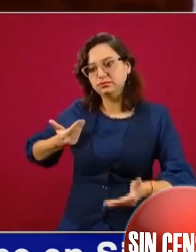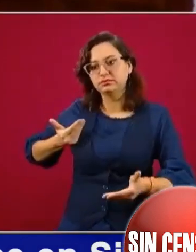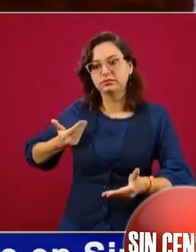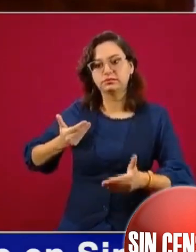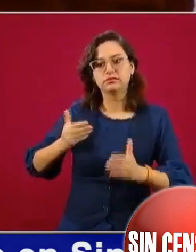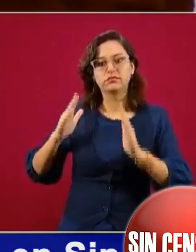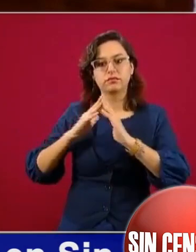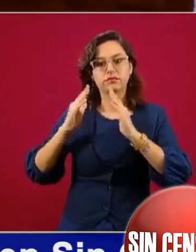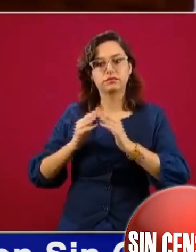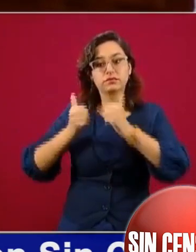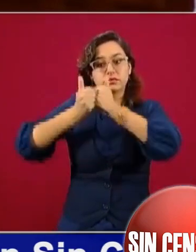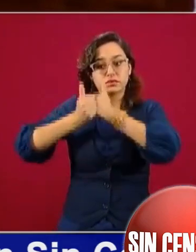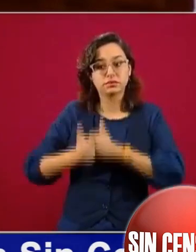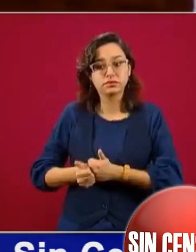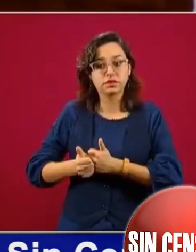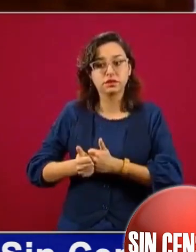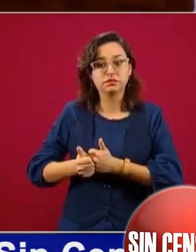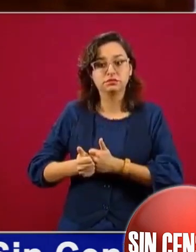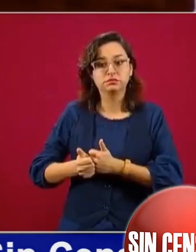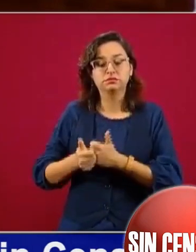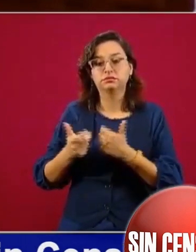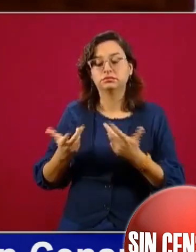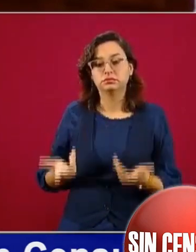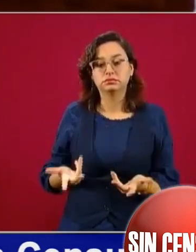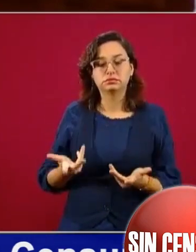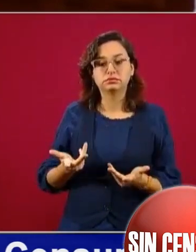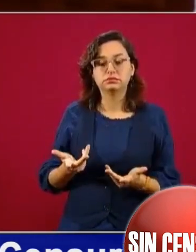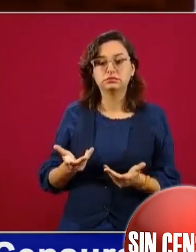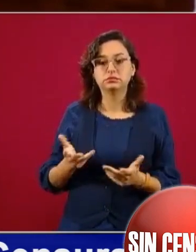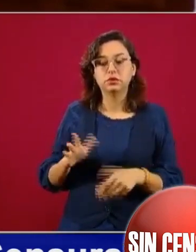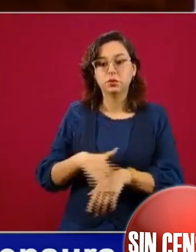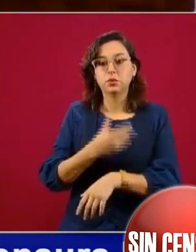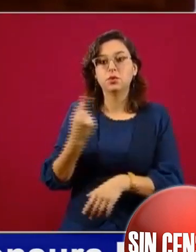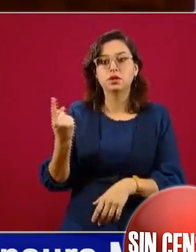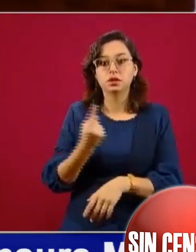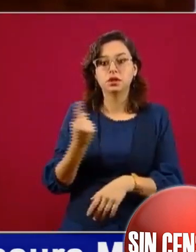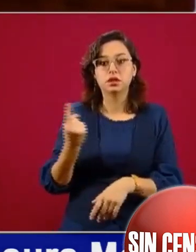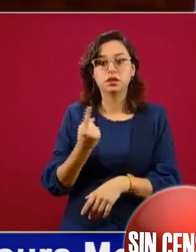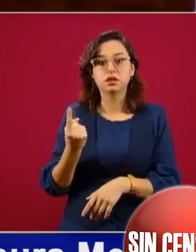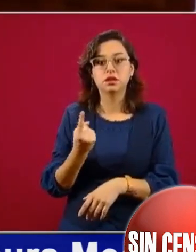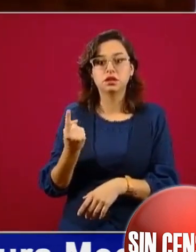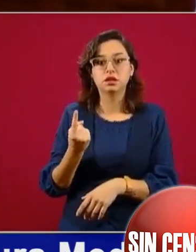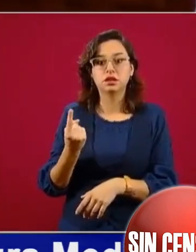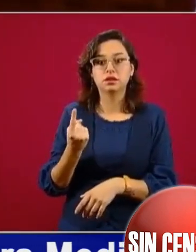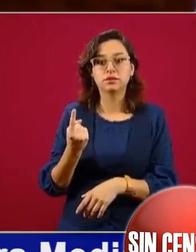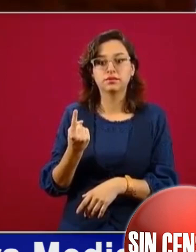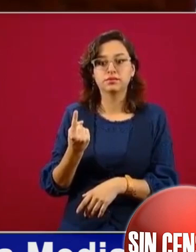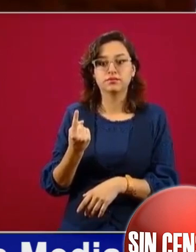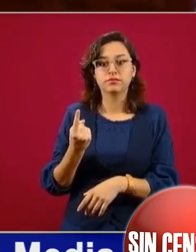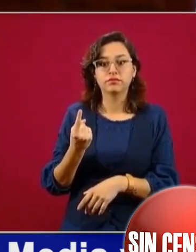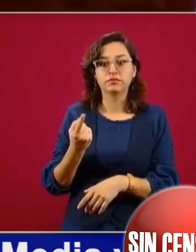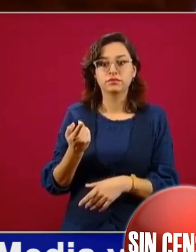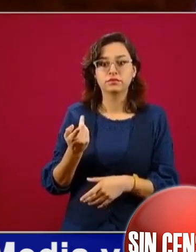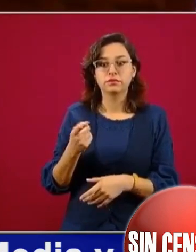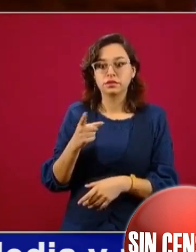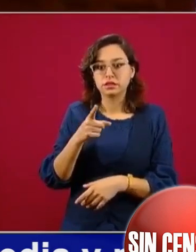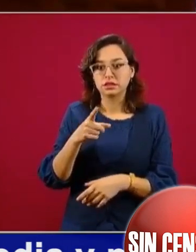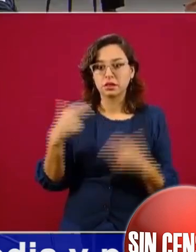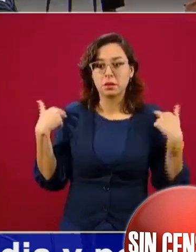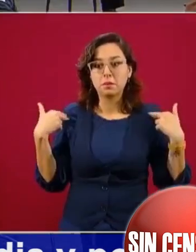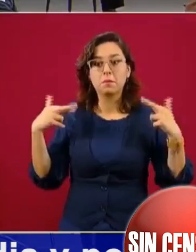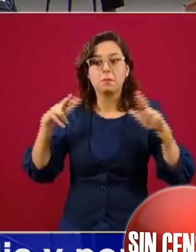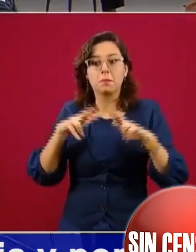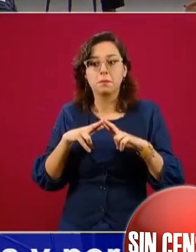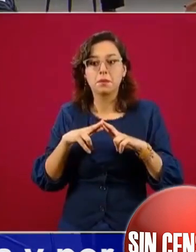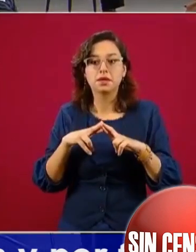se diera todo este asunto ya oficial, precisamente porque eran un sector de riesgo, o sea, maestros